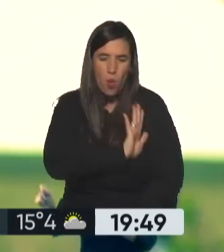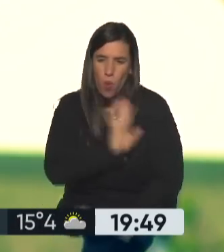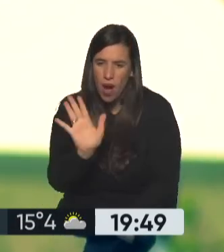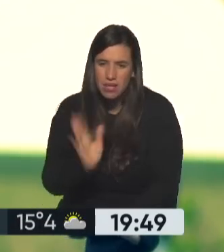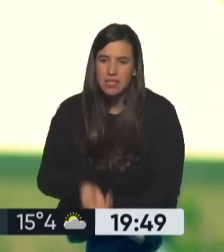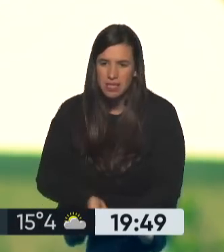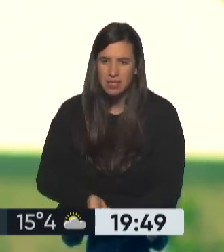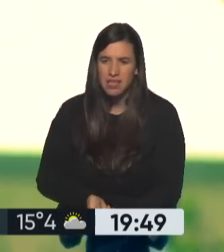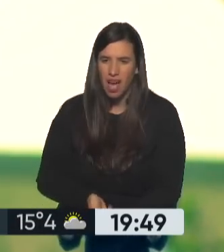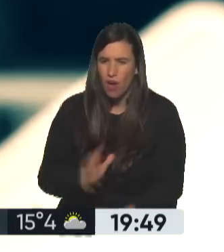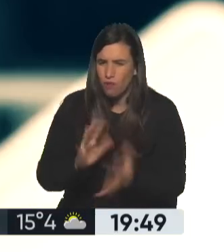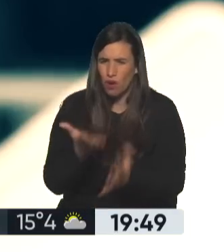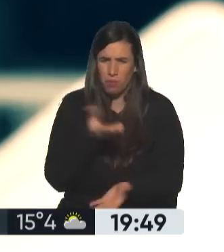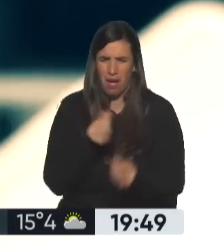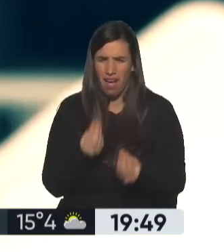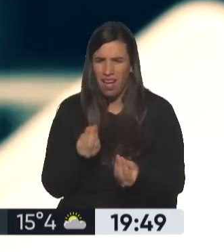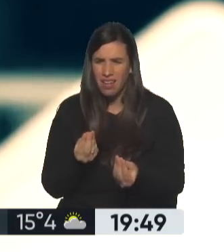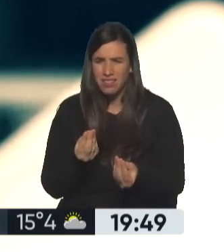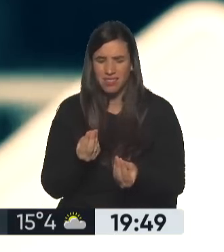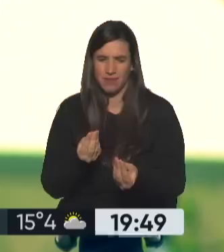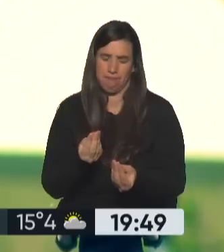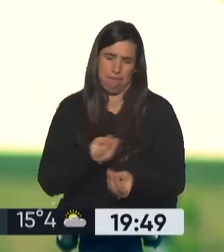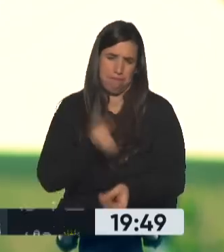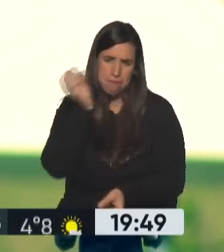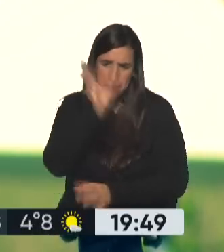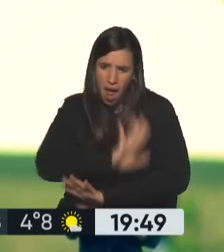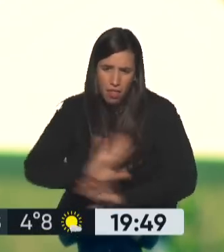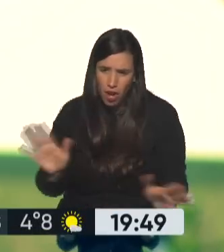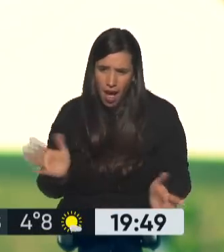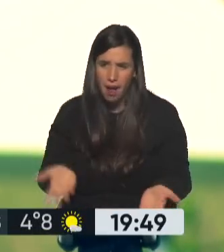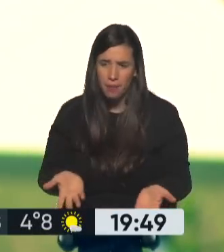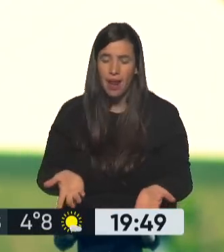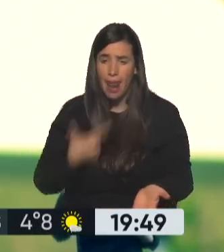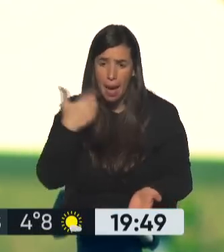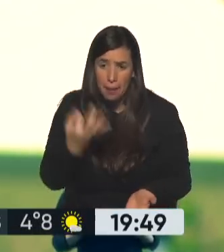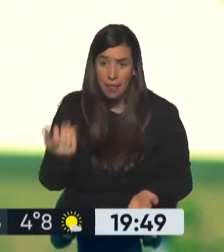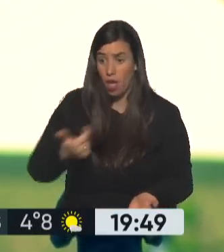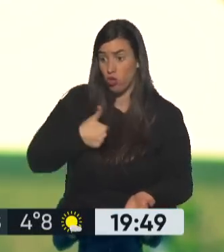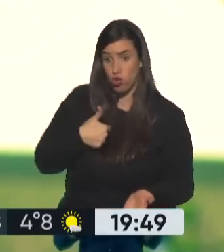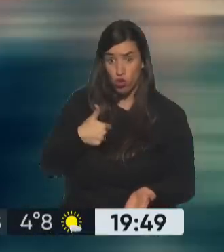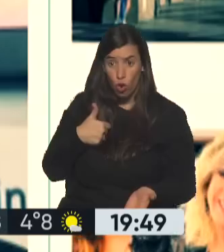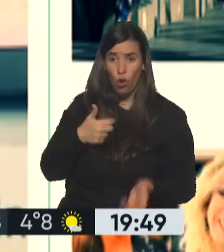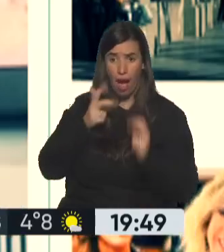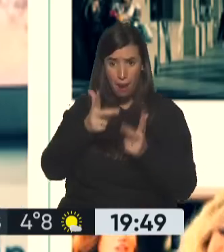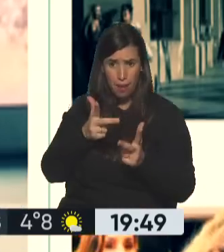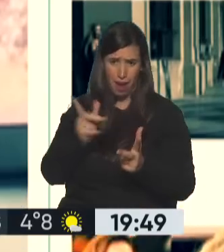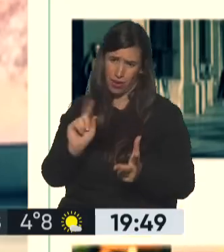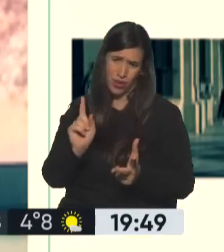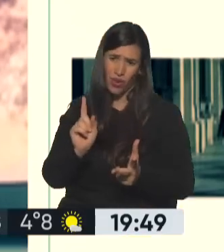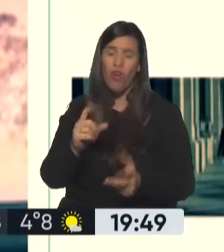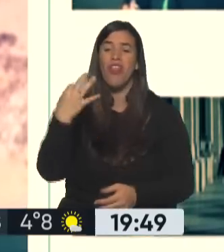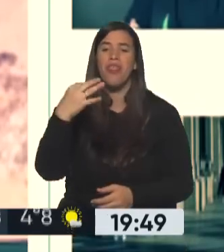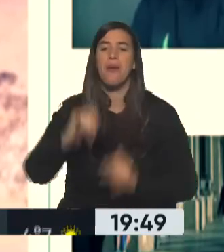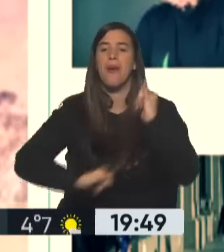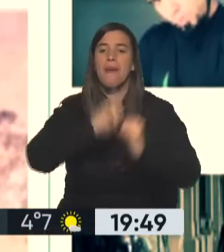términos institucionales, imperdonable. Y la verdad es que no soy yo quien tiene que hablar mucho de eso. La que tiene que explicar